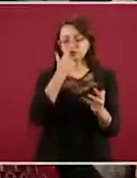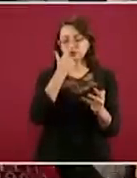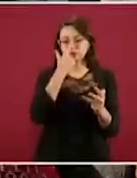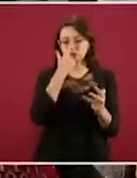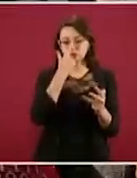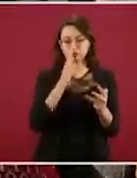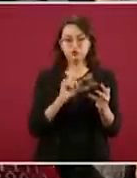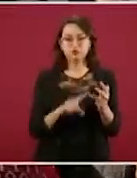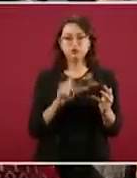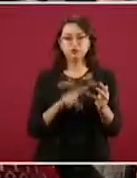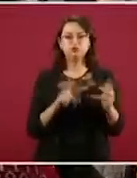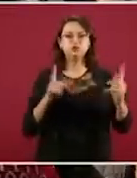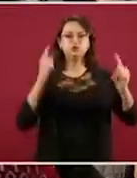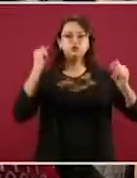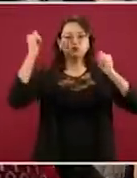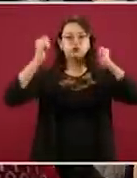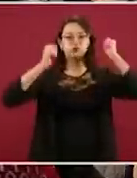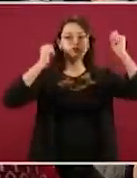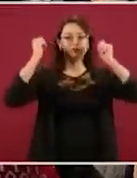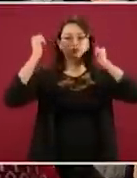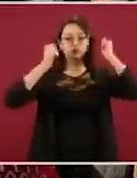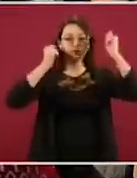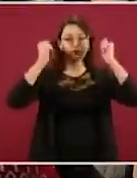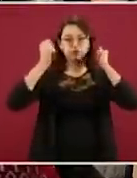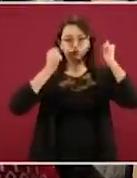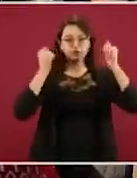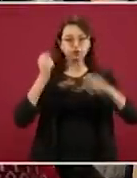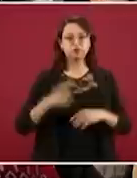es turismo.